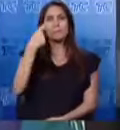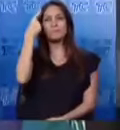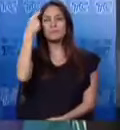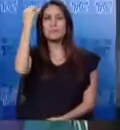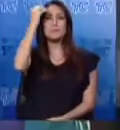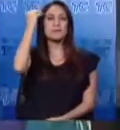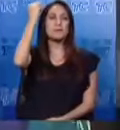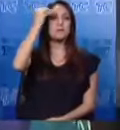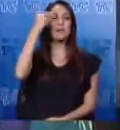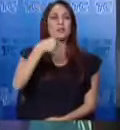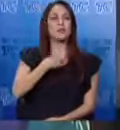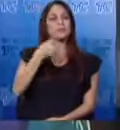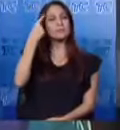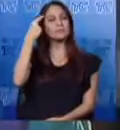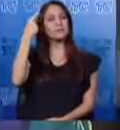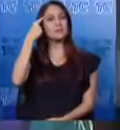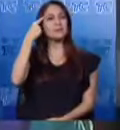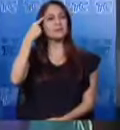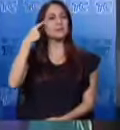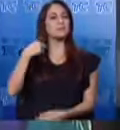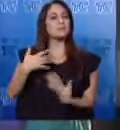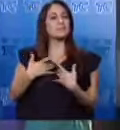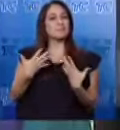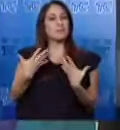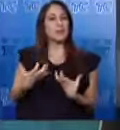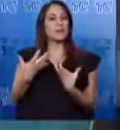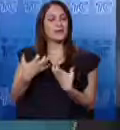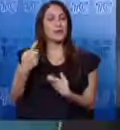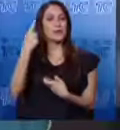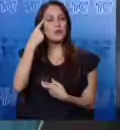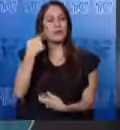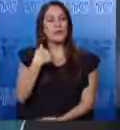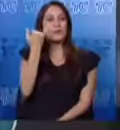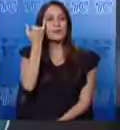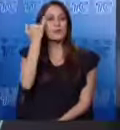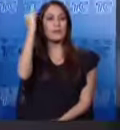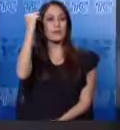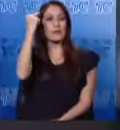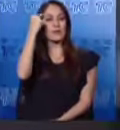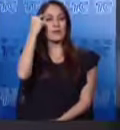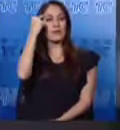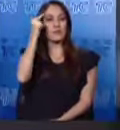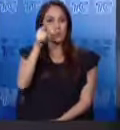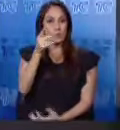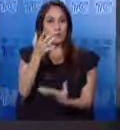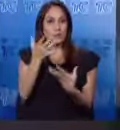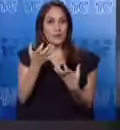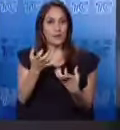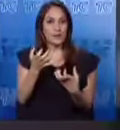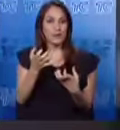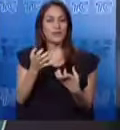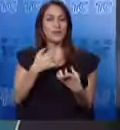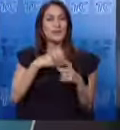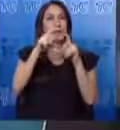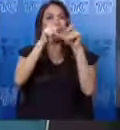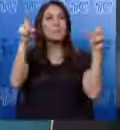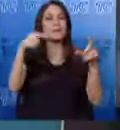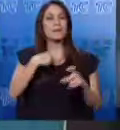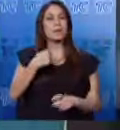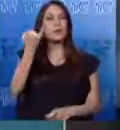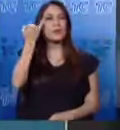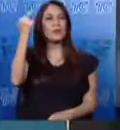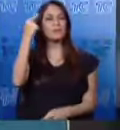cabeza, esa idea que tienes en la mente, esa idea que quieres convertirle en una empresa,